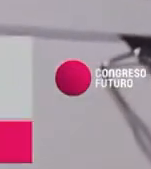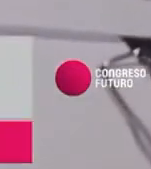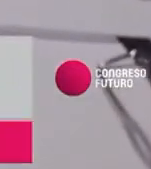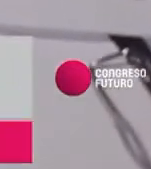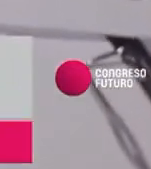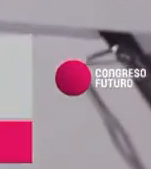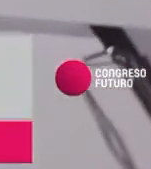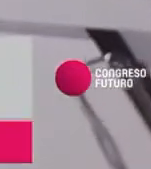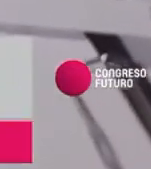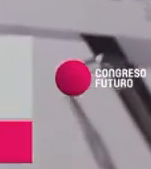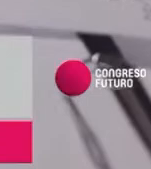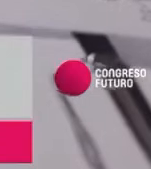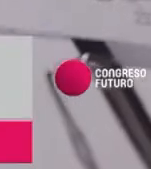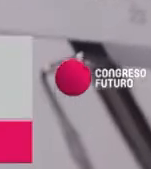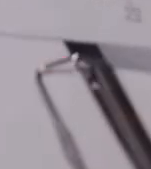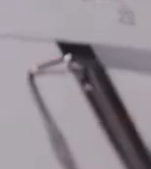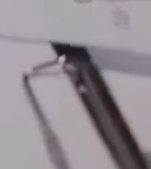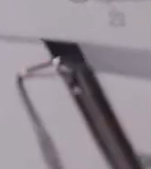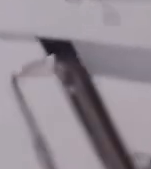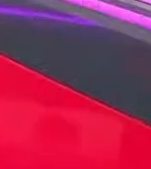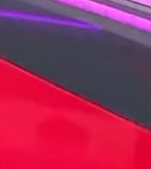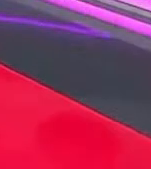disponibilidad de recursos.